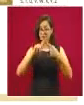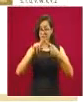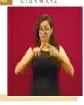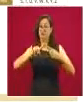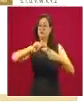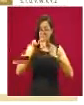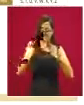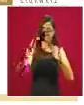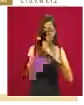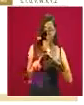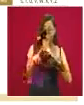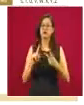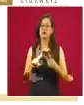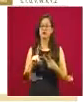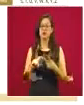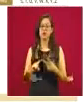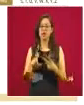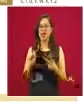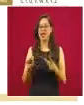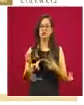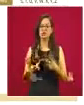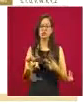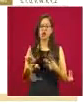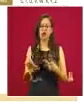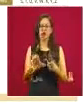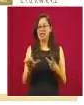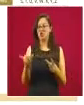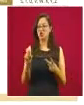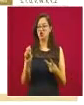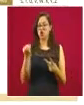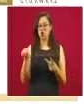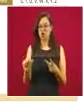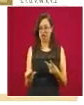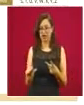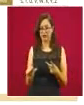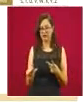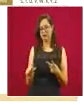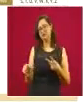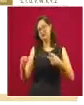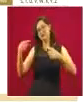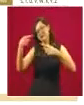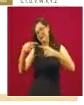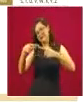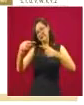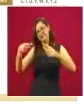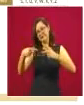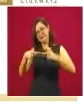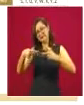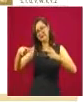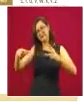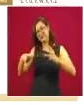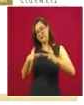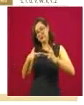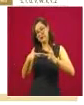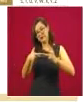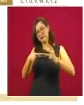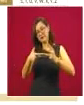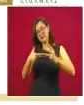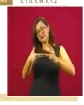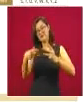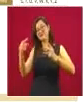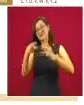oficina virtual, luego pasamos a la parte número dos, que es seleccionar en la parte de prestaciones, donde